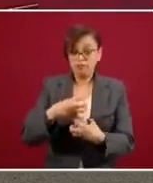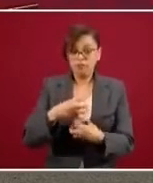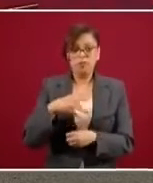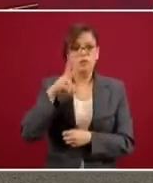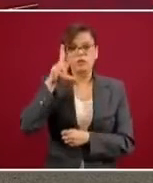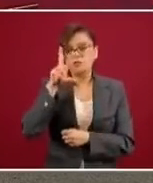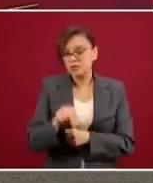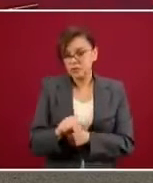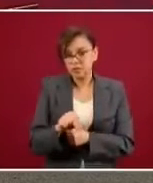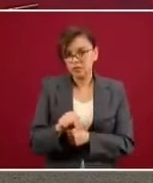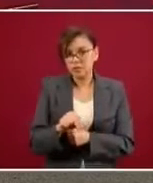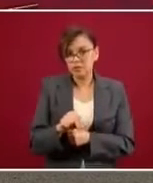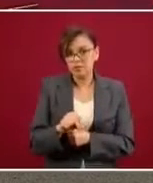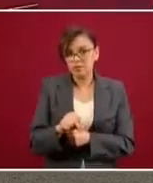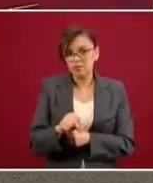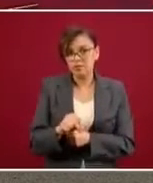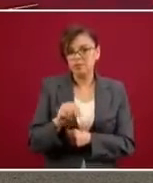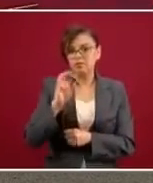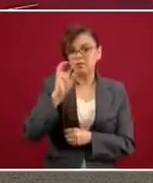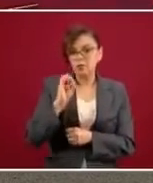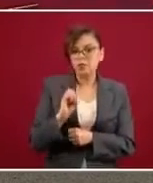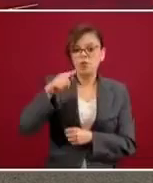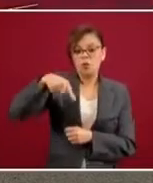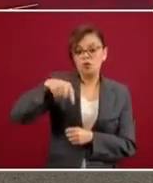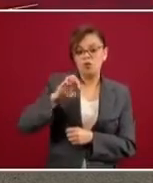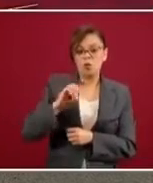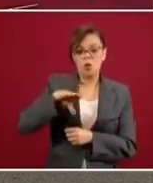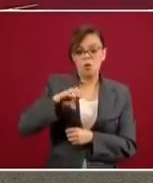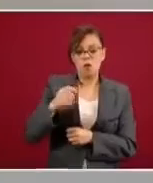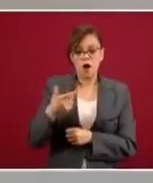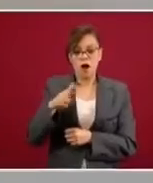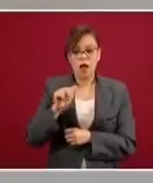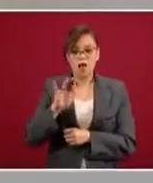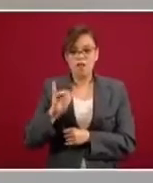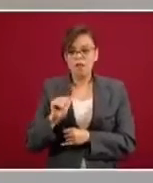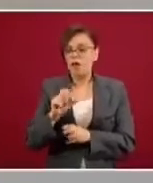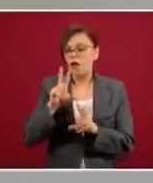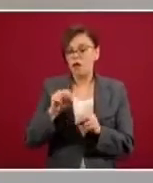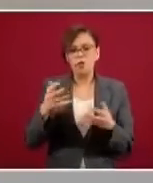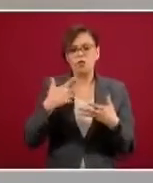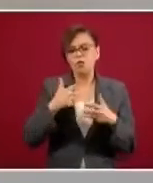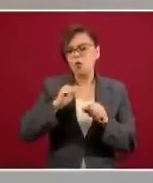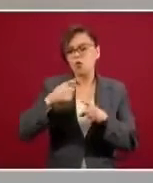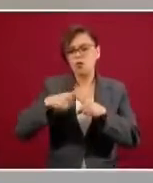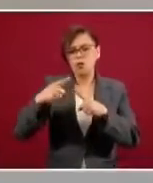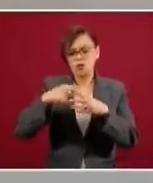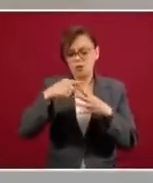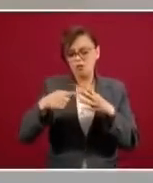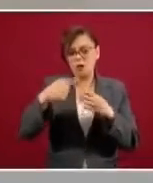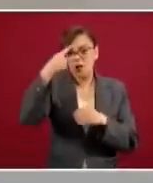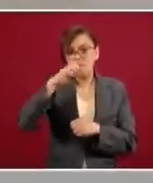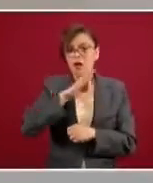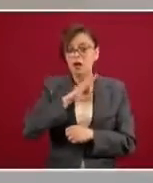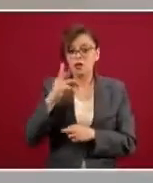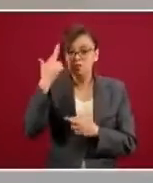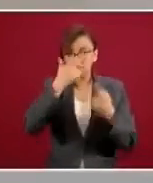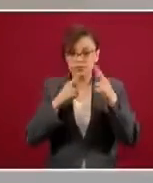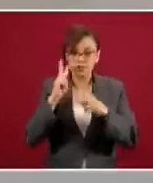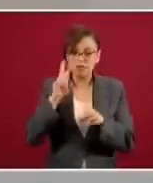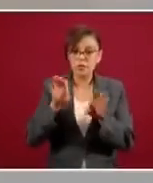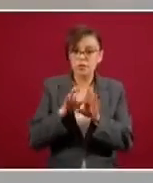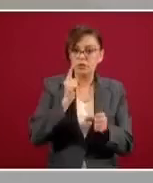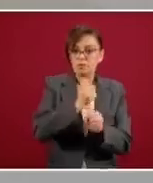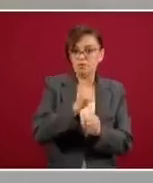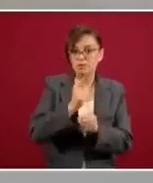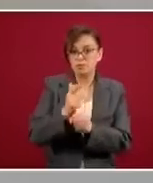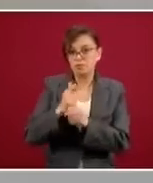pacientes necesitan una tomografía y desde luego hay muchísimos otros procedimientos diagnósticos y de manejo médico